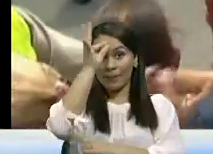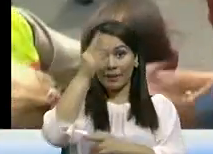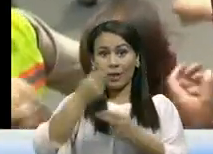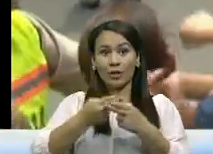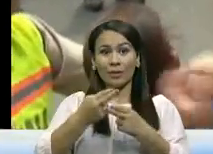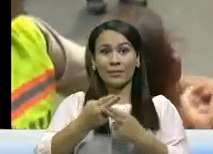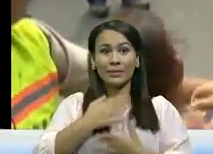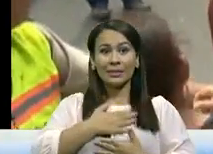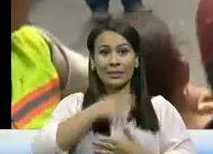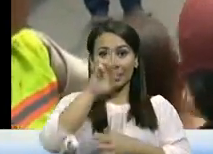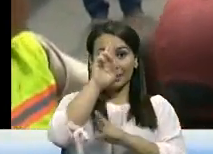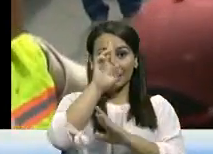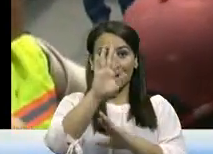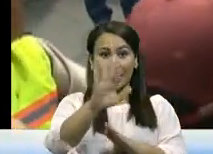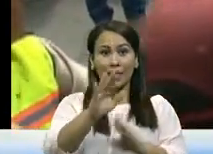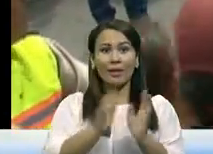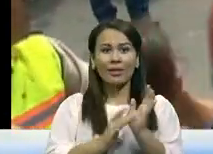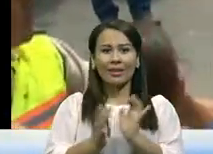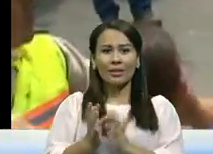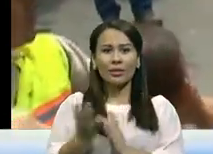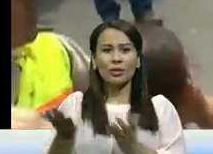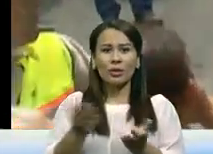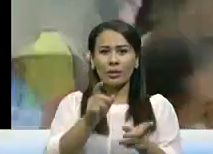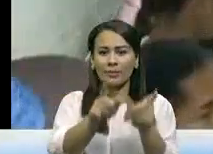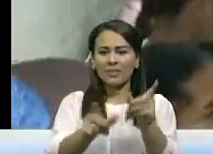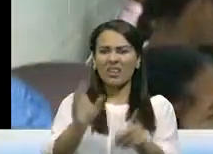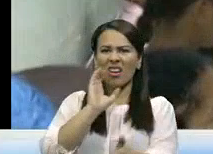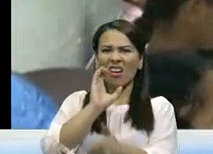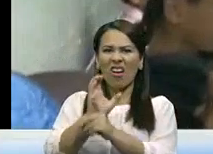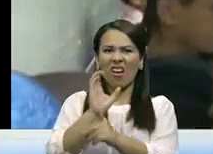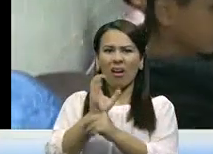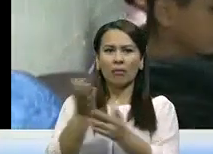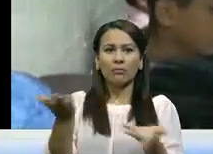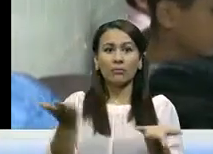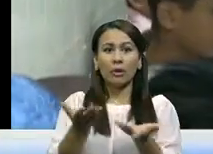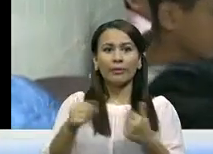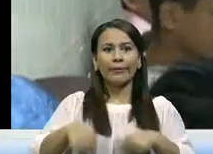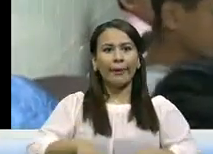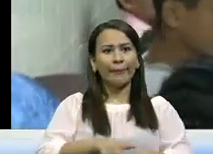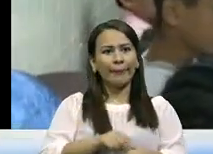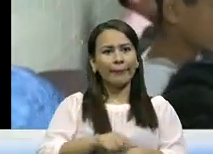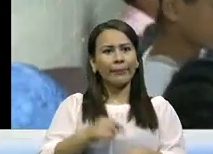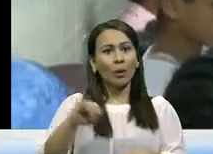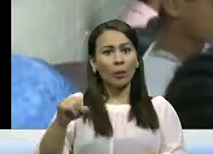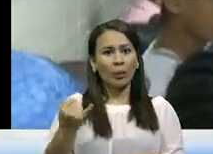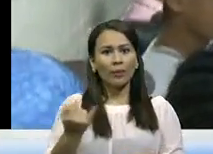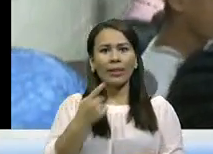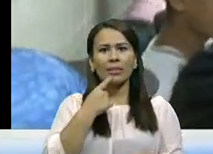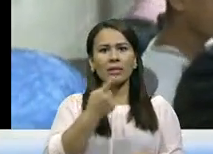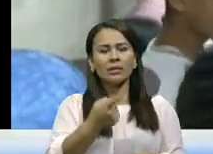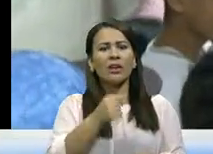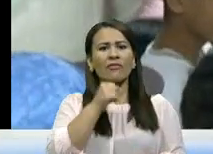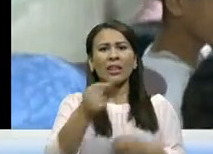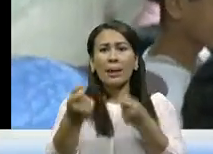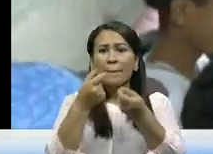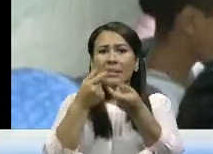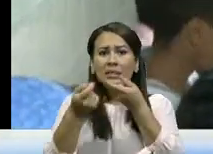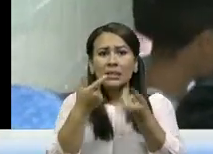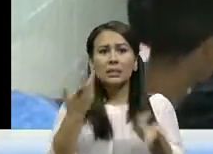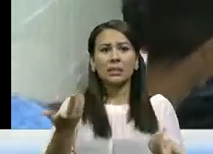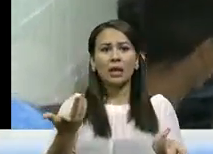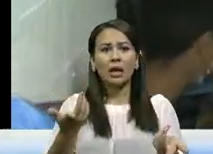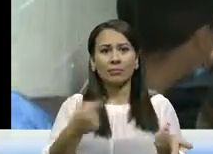en Quevedo. Ante las quejas de ciudadanos que, al igual como ocurrió en el Cantón Ventanas este jueves, indicaban que no había medicinas,